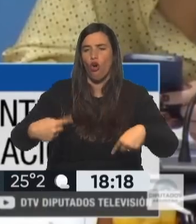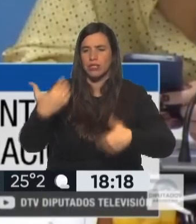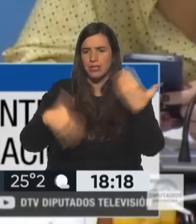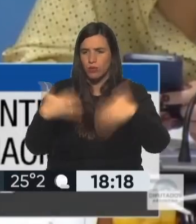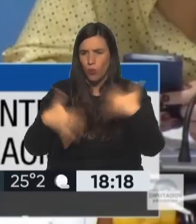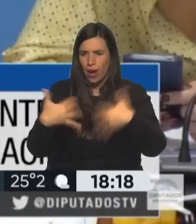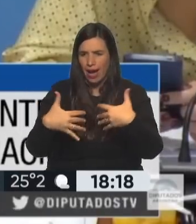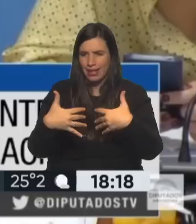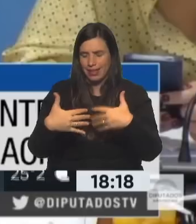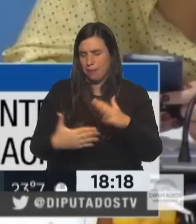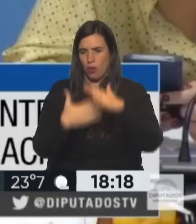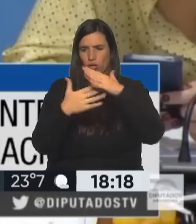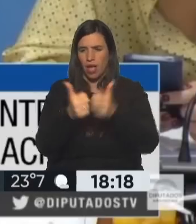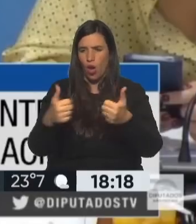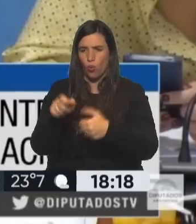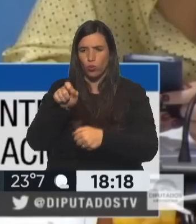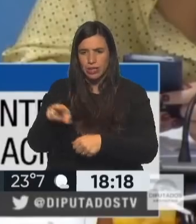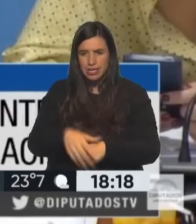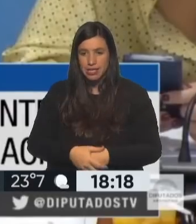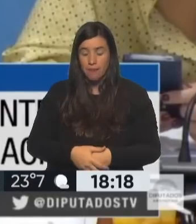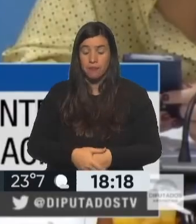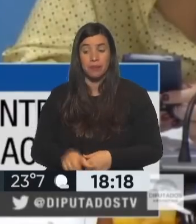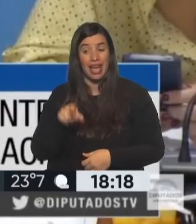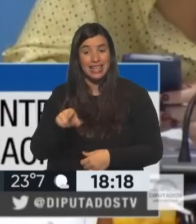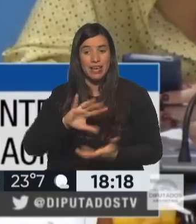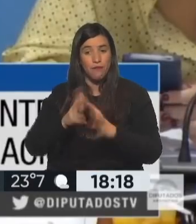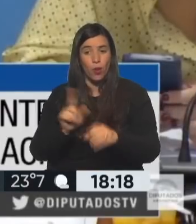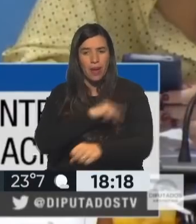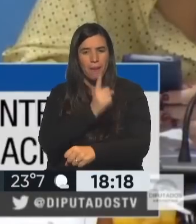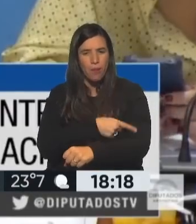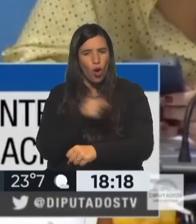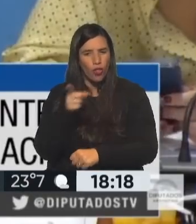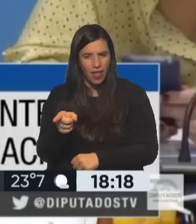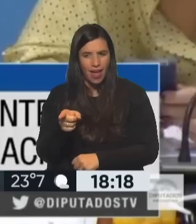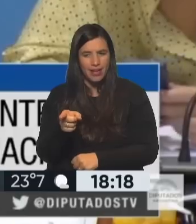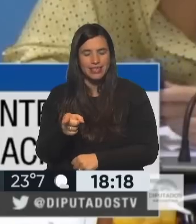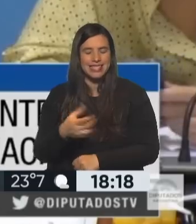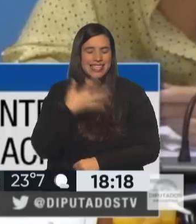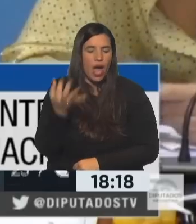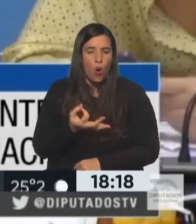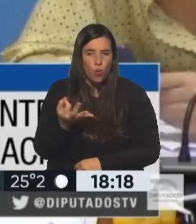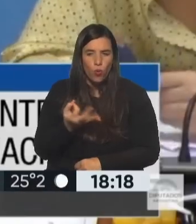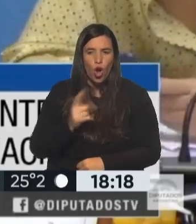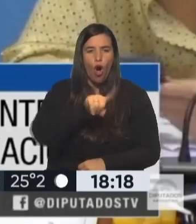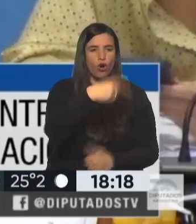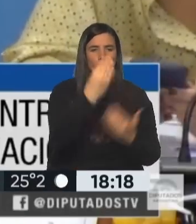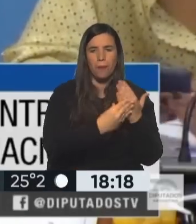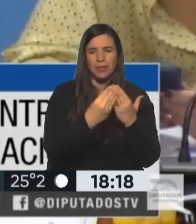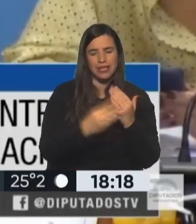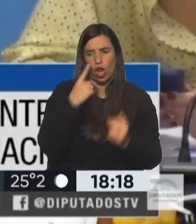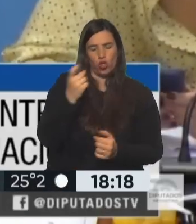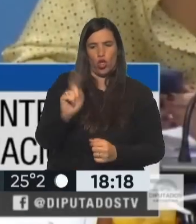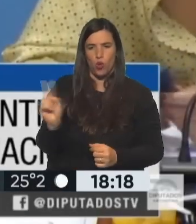instancias. Esta posible demostración de poder seguramente no fue advertida por los demás ministros ni por los